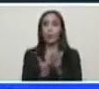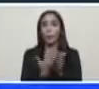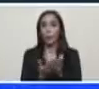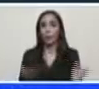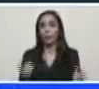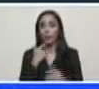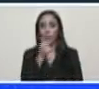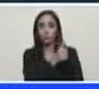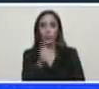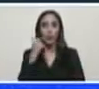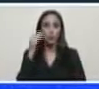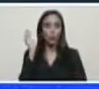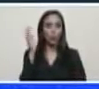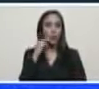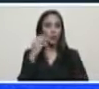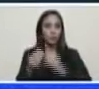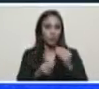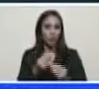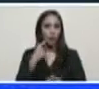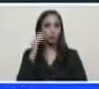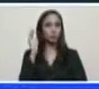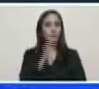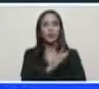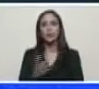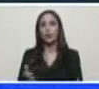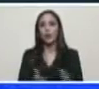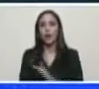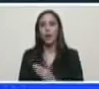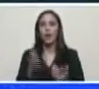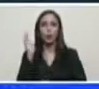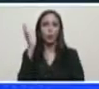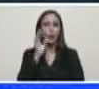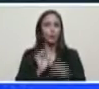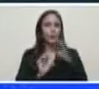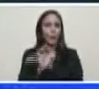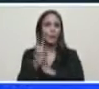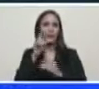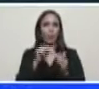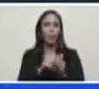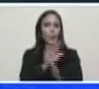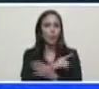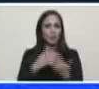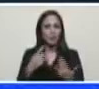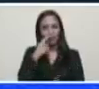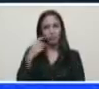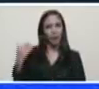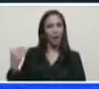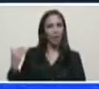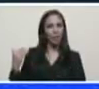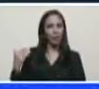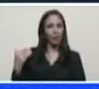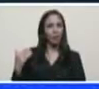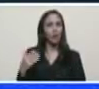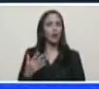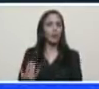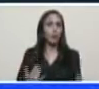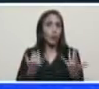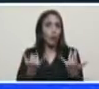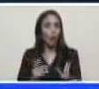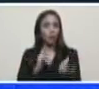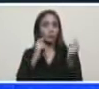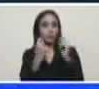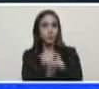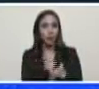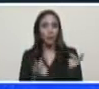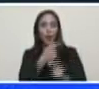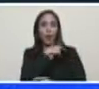los congresos así como teníamos El Congreso de la patria 2016 parte del 2017 ahora vamos a establecer las